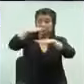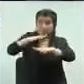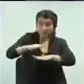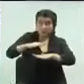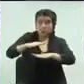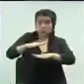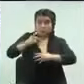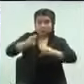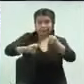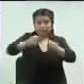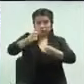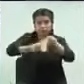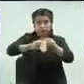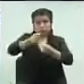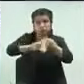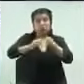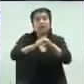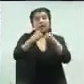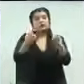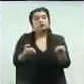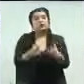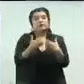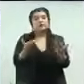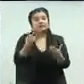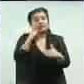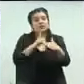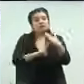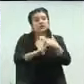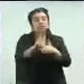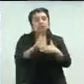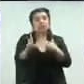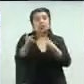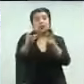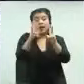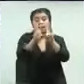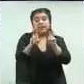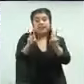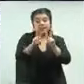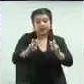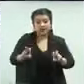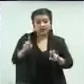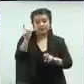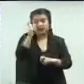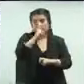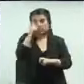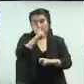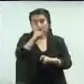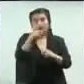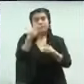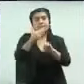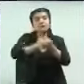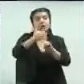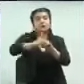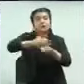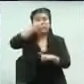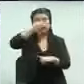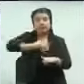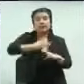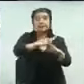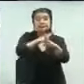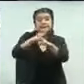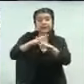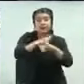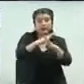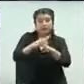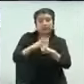es lo que estamos proyectando? Si la inspección no tiene ningún problema y para garantizar la seguridad de